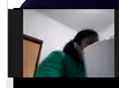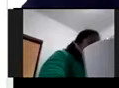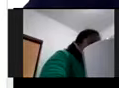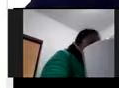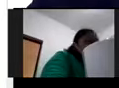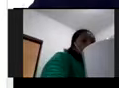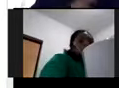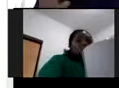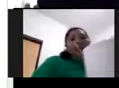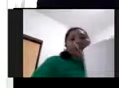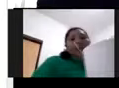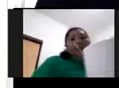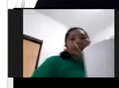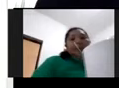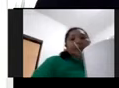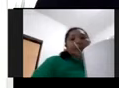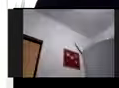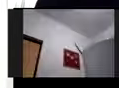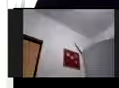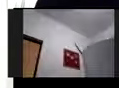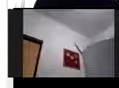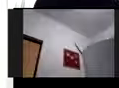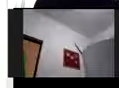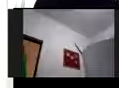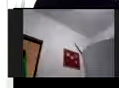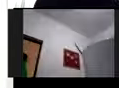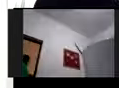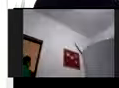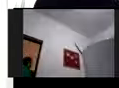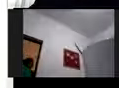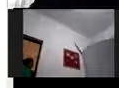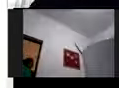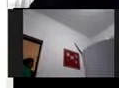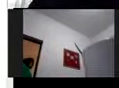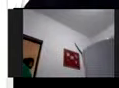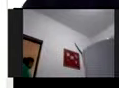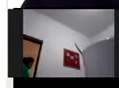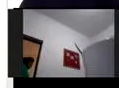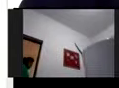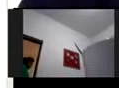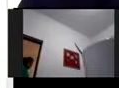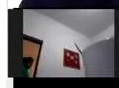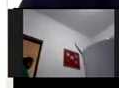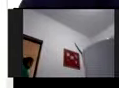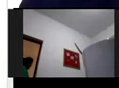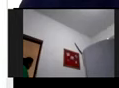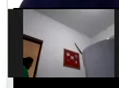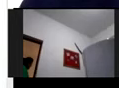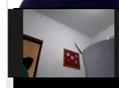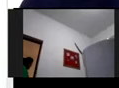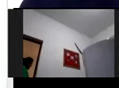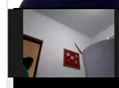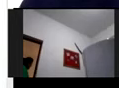y servicios. En este sentido, tengamos en cuenta que estos principios de centralización normativa